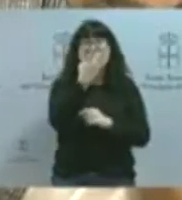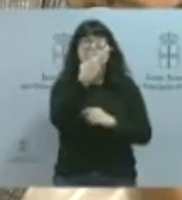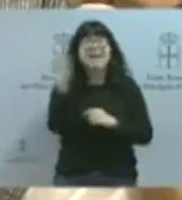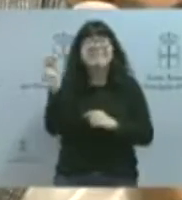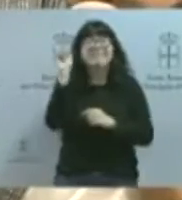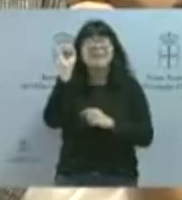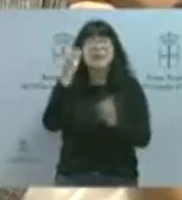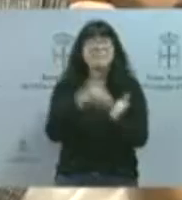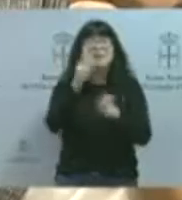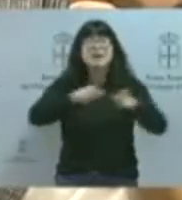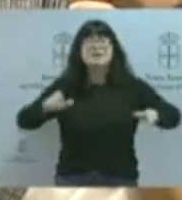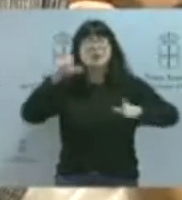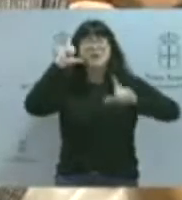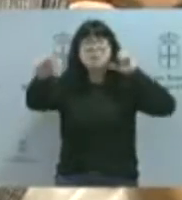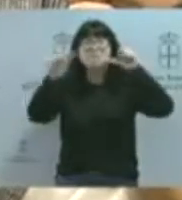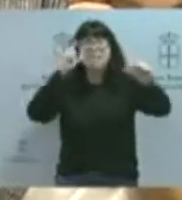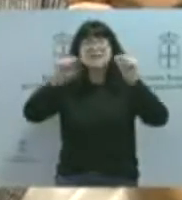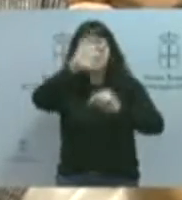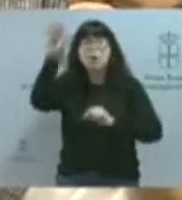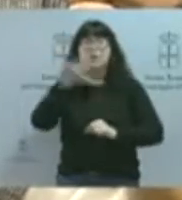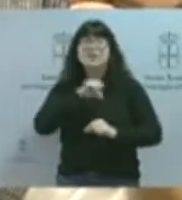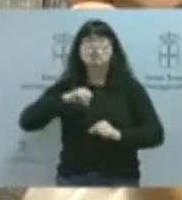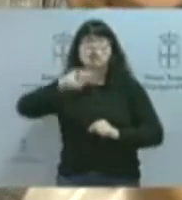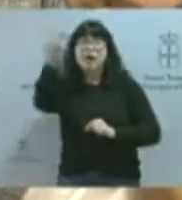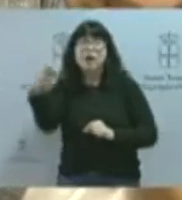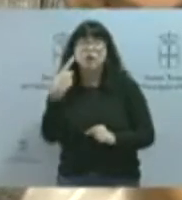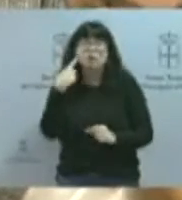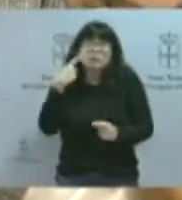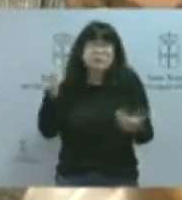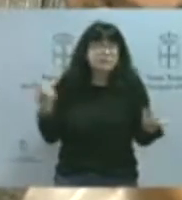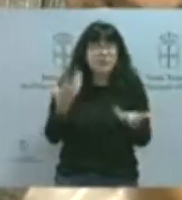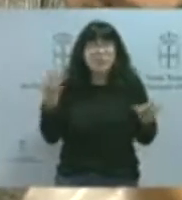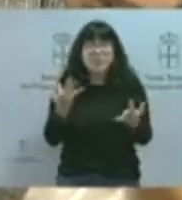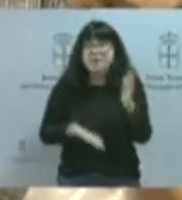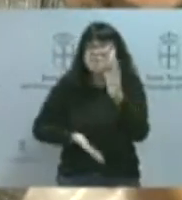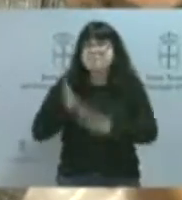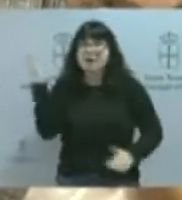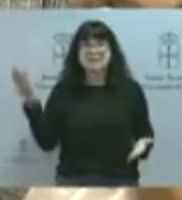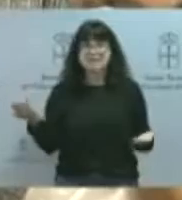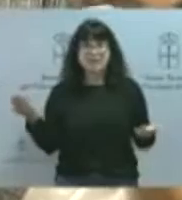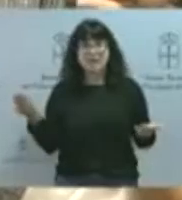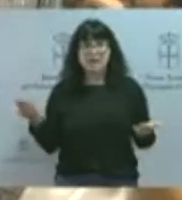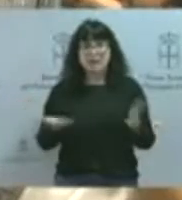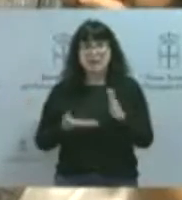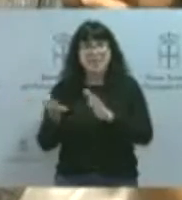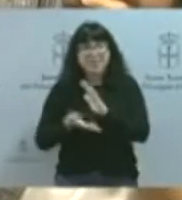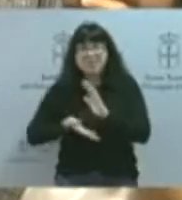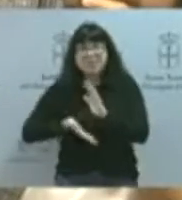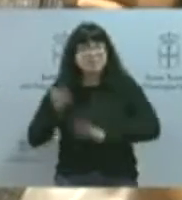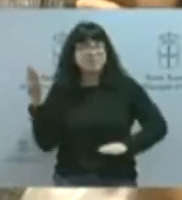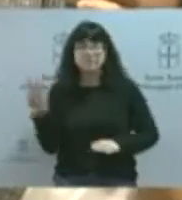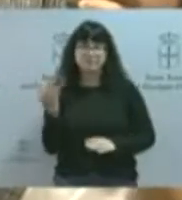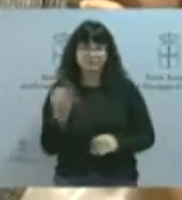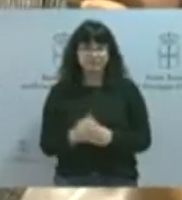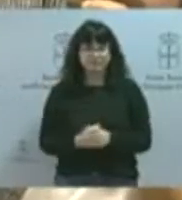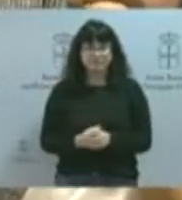una suerte de éxodo obligado, una suerte de violencia contemporánea. Mientras el PSOE renuncia al